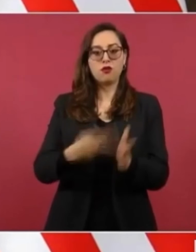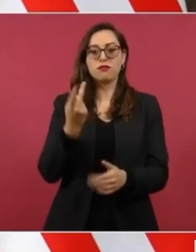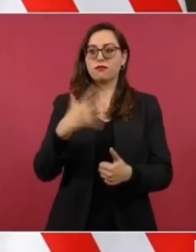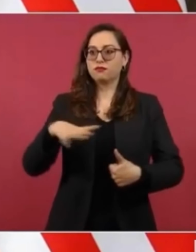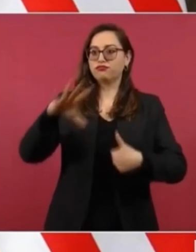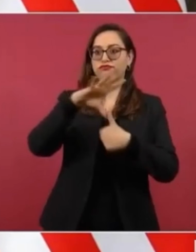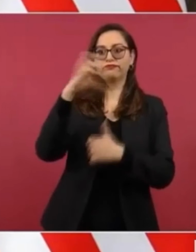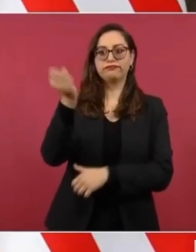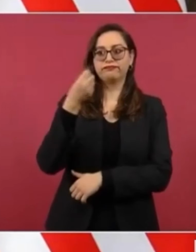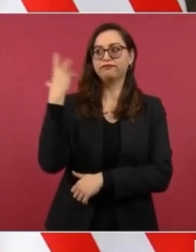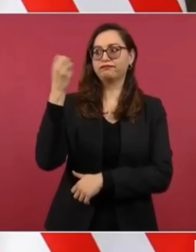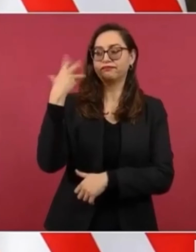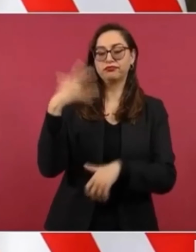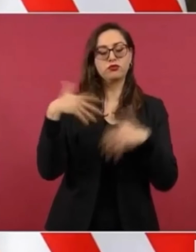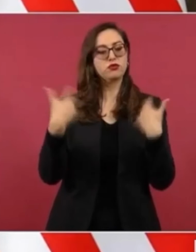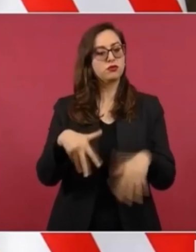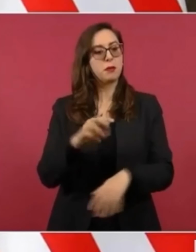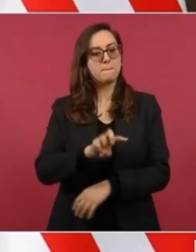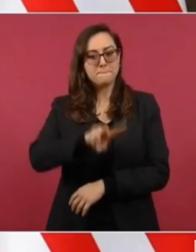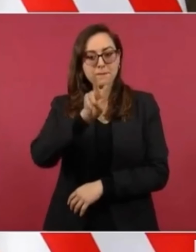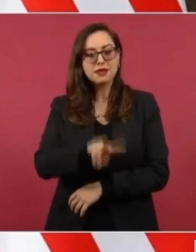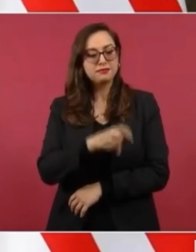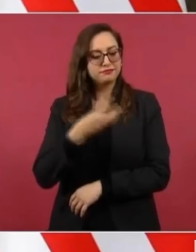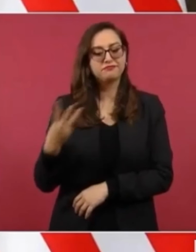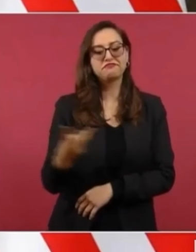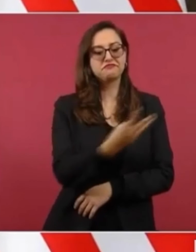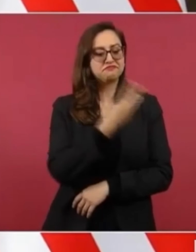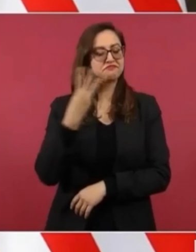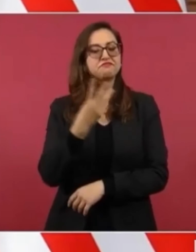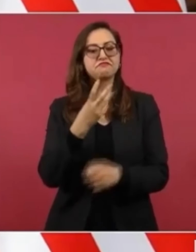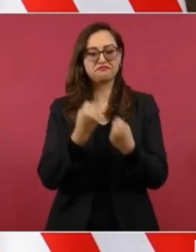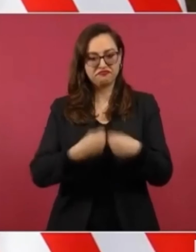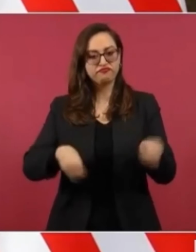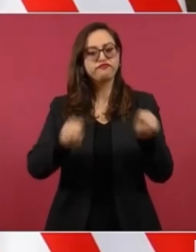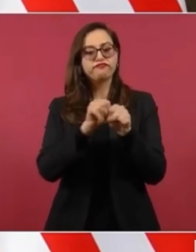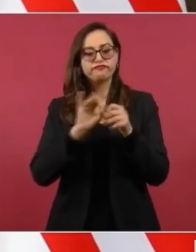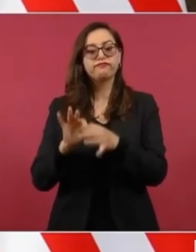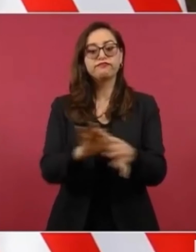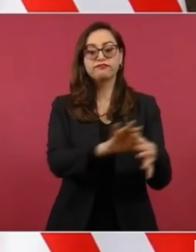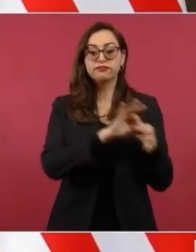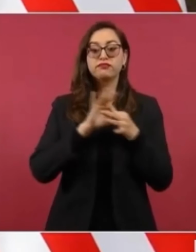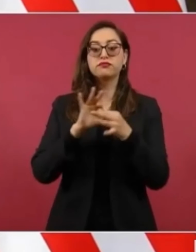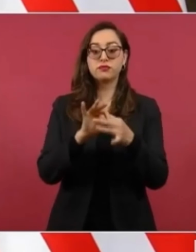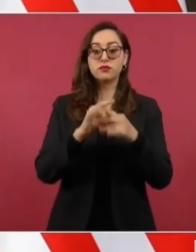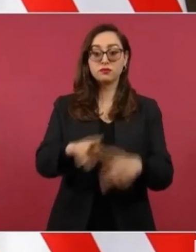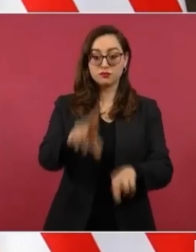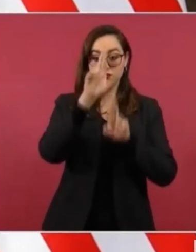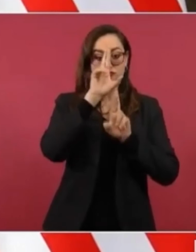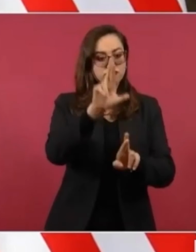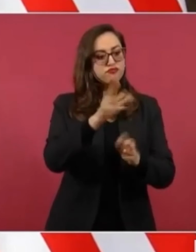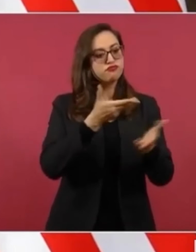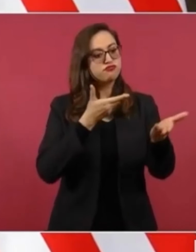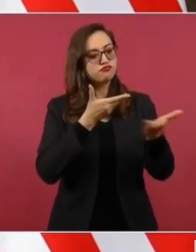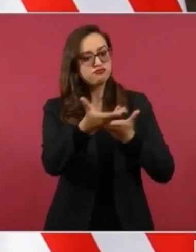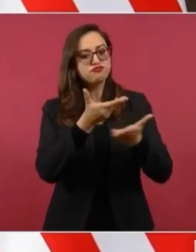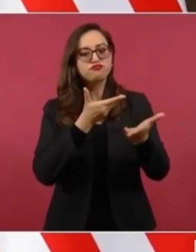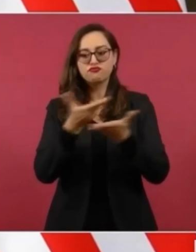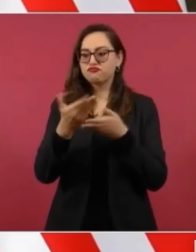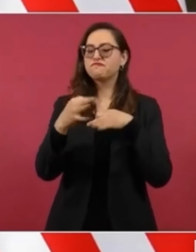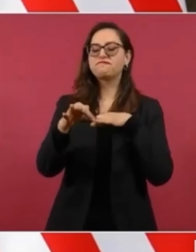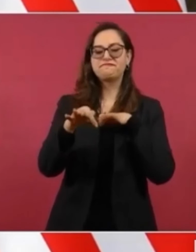somos socios de verdad, los tres. Trabajamos juntos con respeto mutuo y